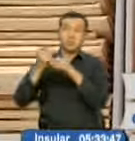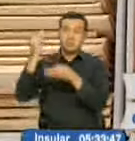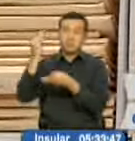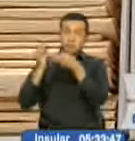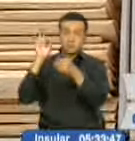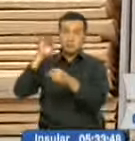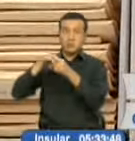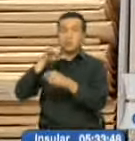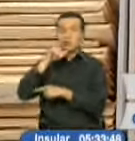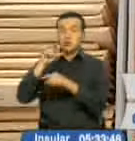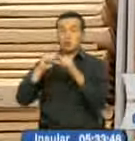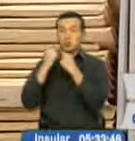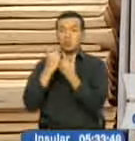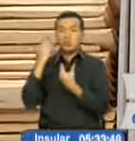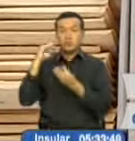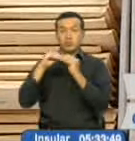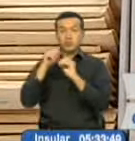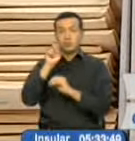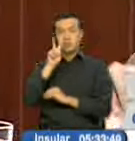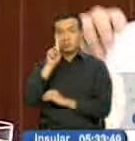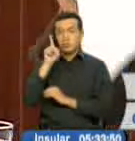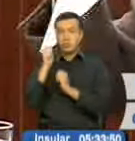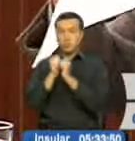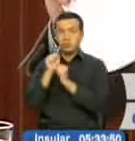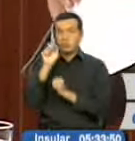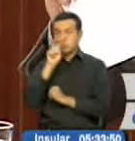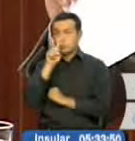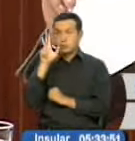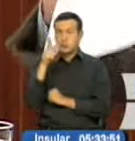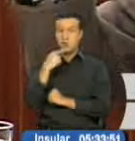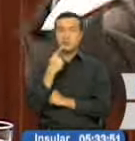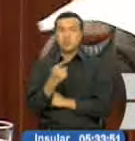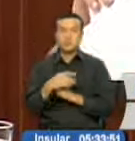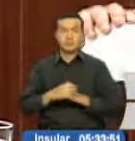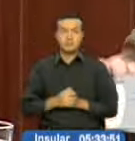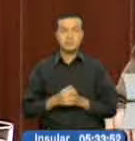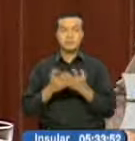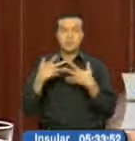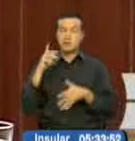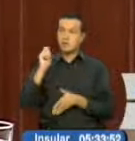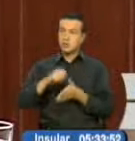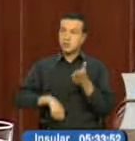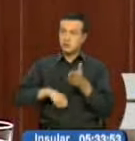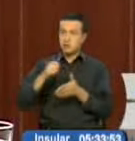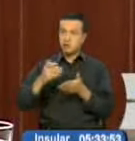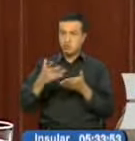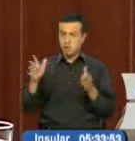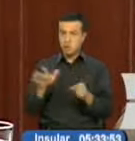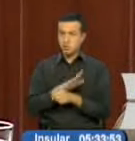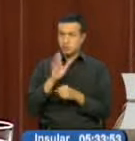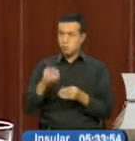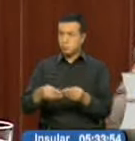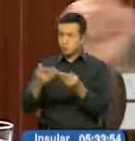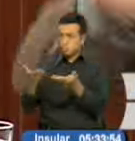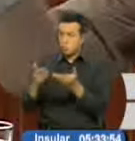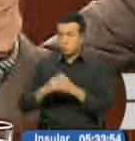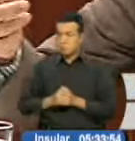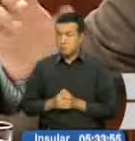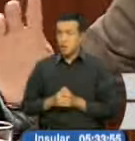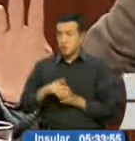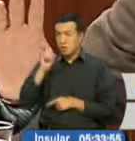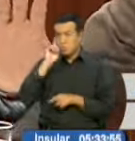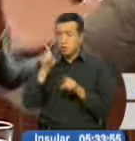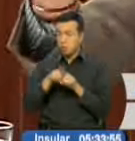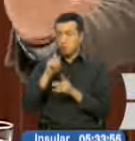Electoral por parte de Creo sobre la resolución del CNE. Le da paso al 100% del reconteo y esa organización política apela a